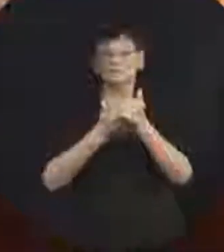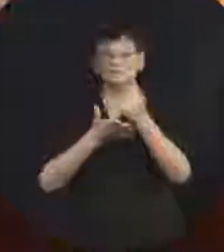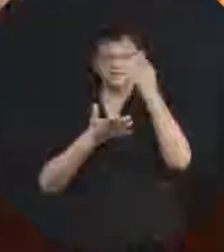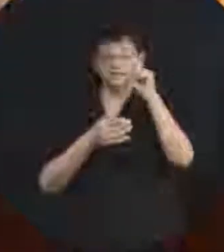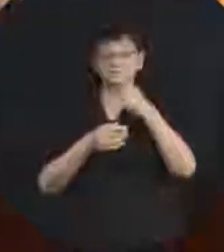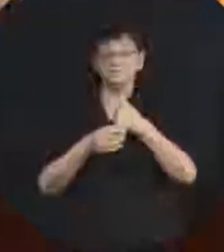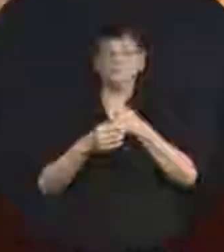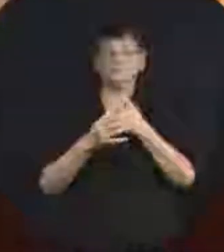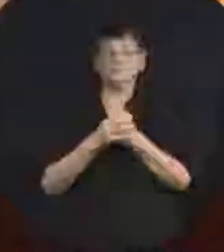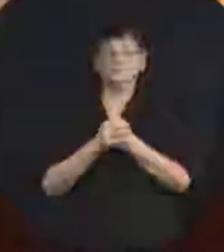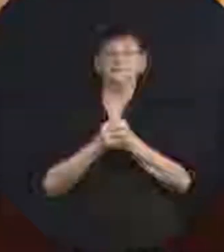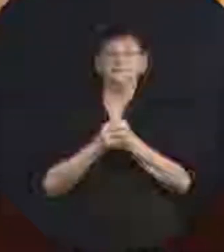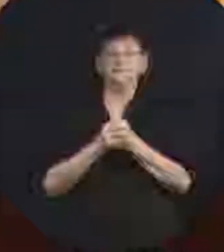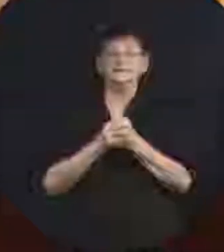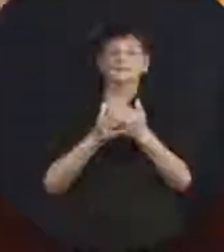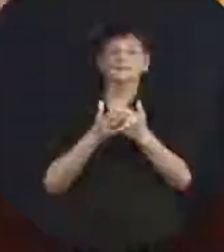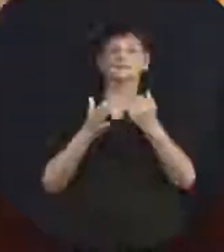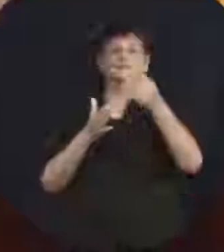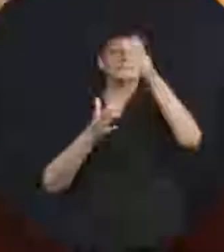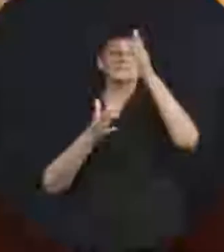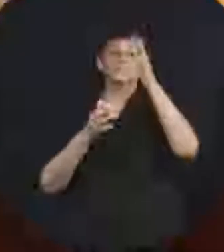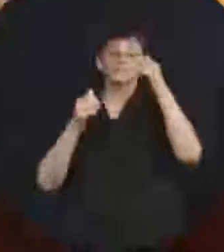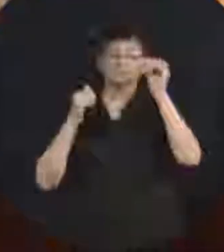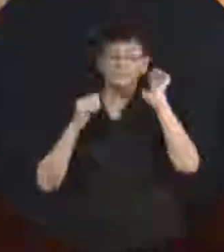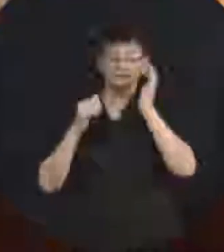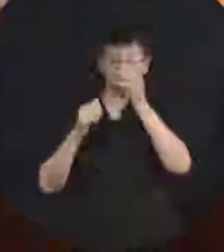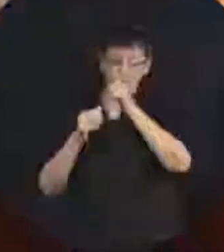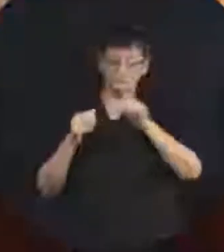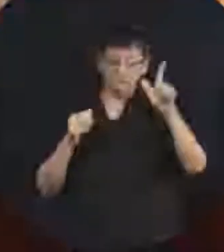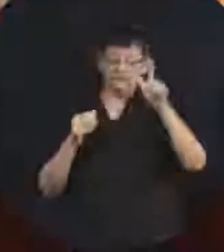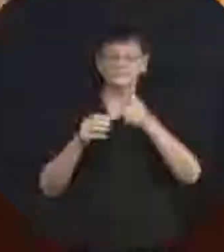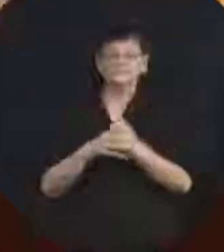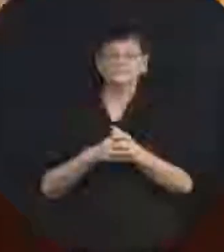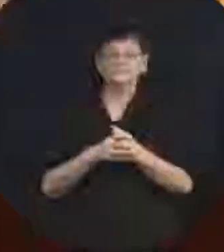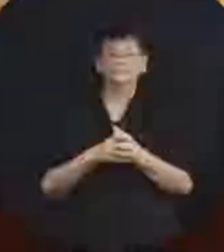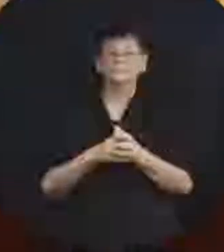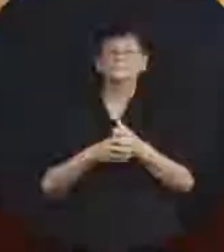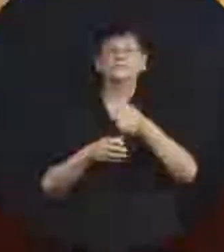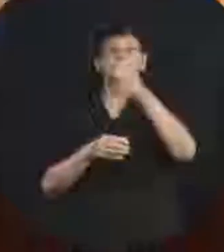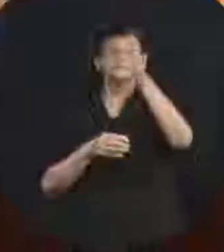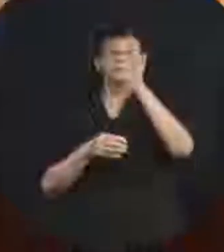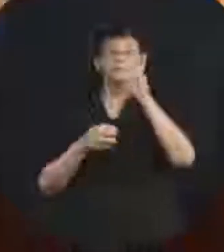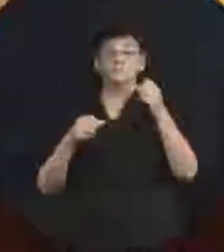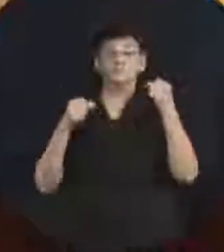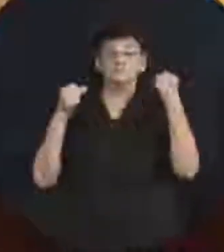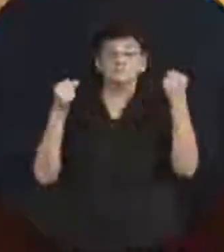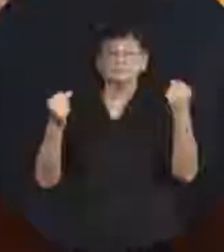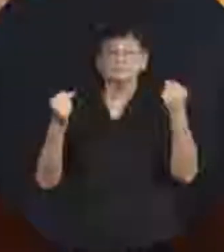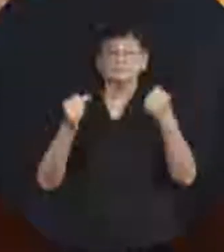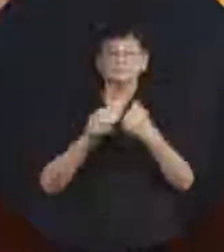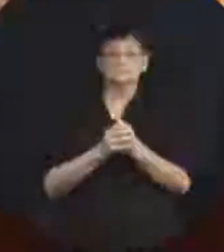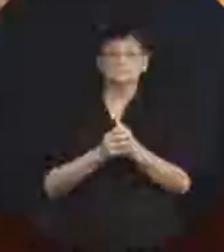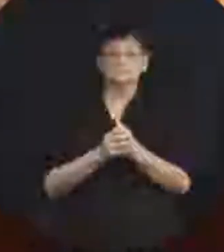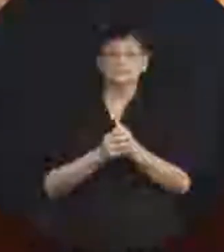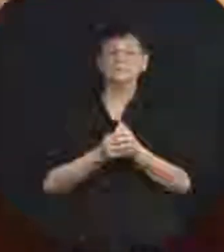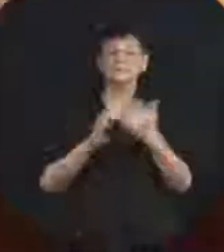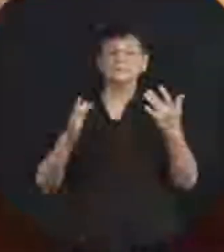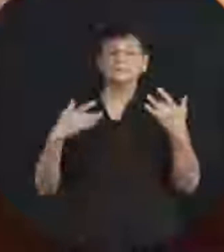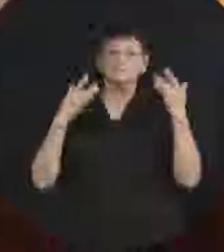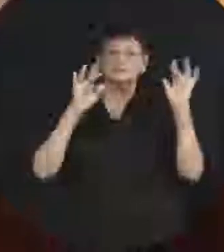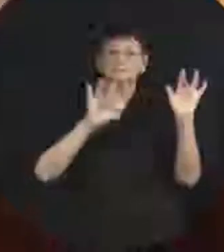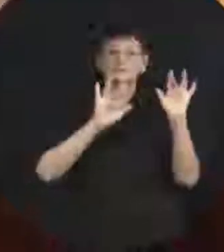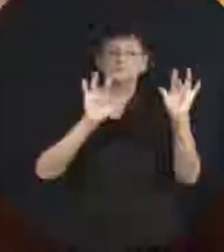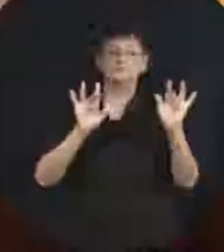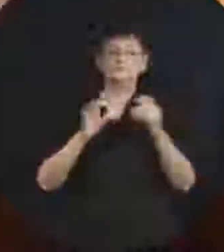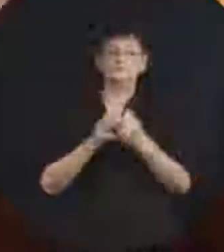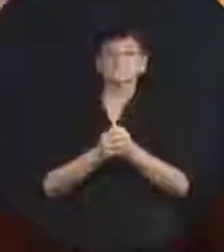que intercedáis por mí ante Dios nuestro Señor. Dios Todopoderoso, tenga